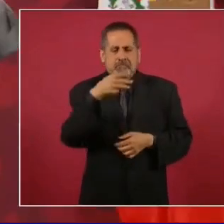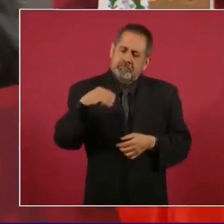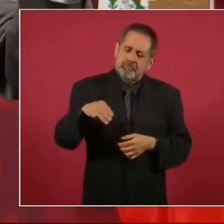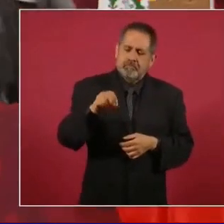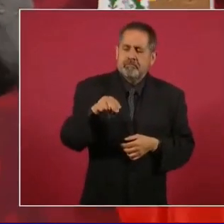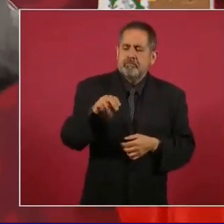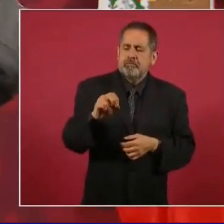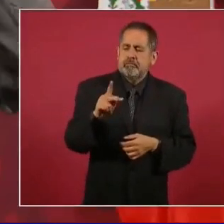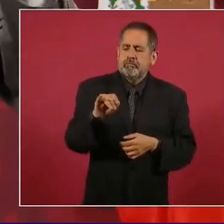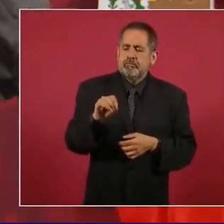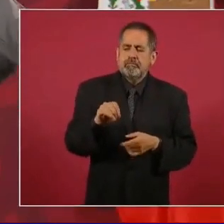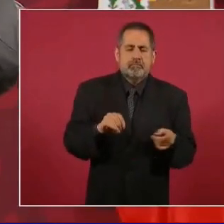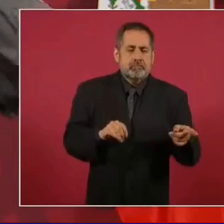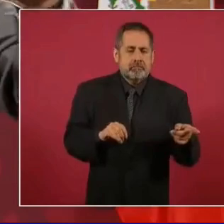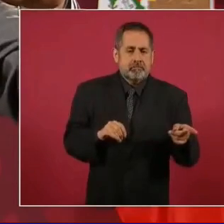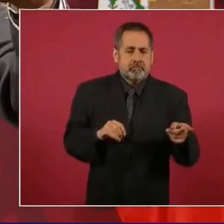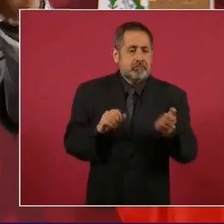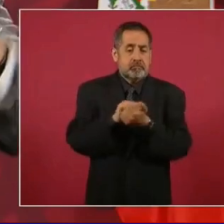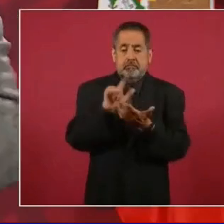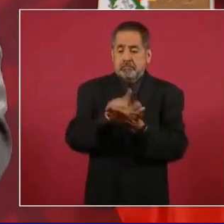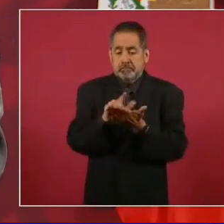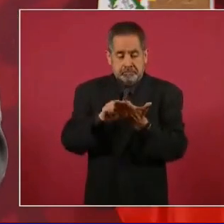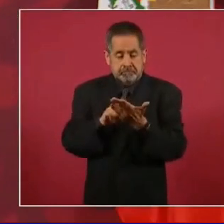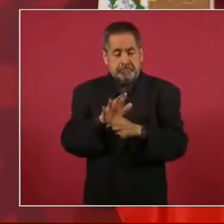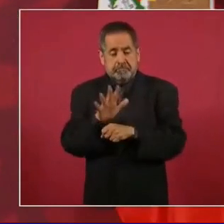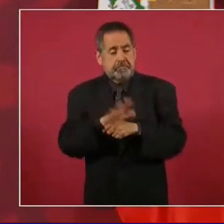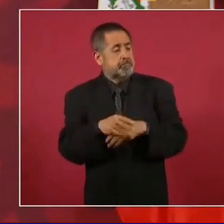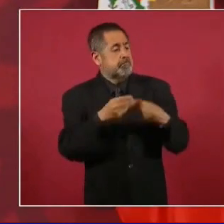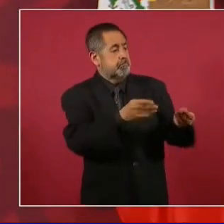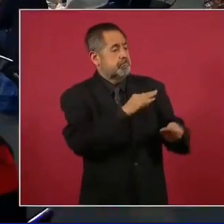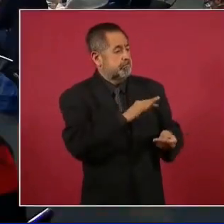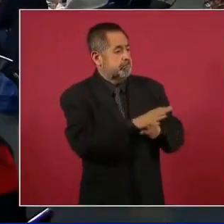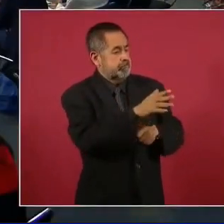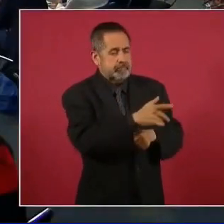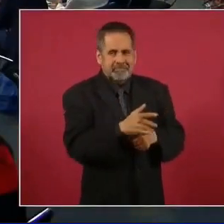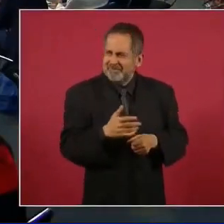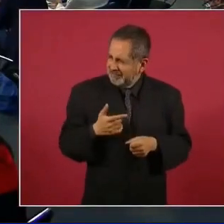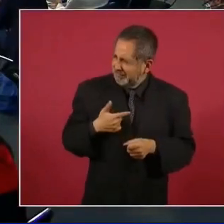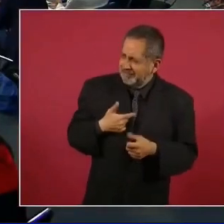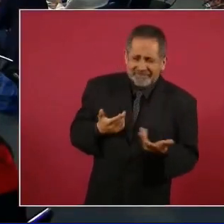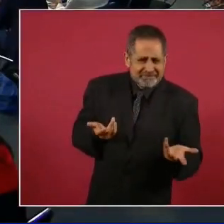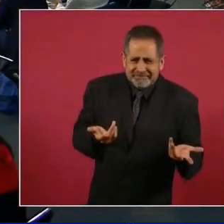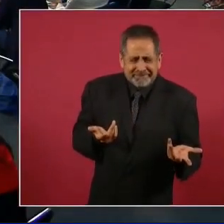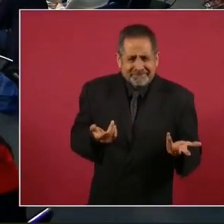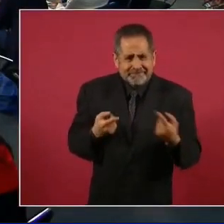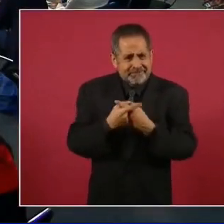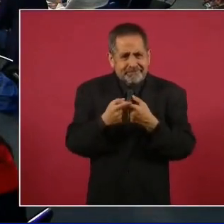creado al amparo de la nueva legislación. Entonces es muy importante